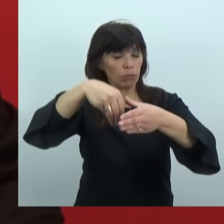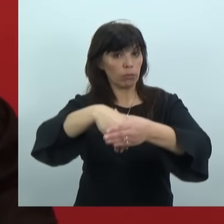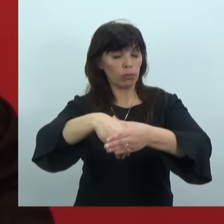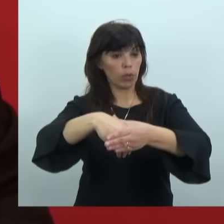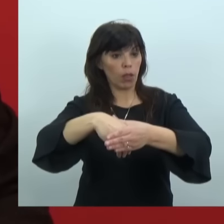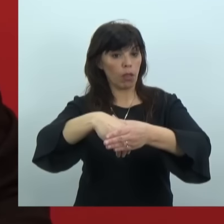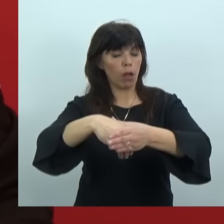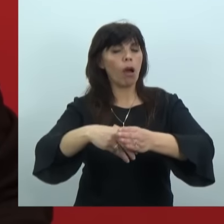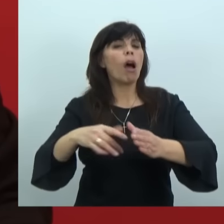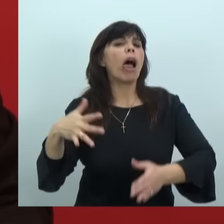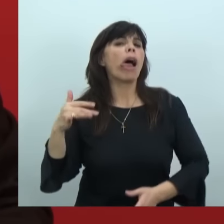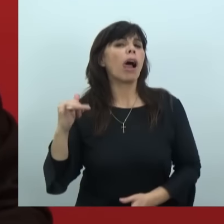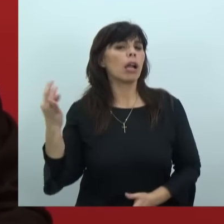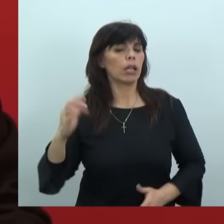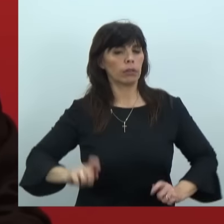su naturaleza.